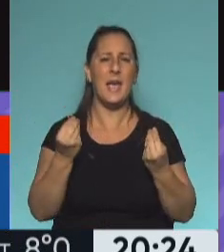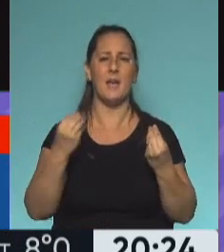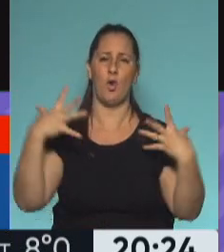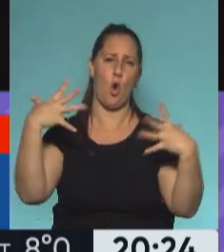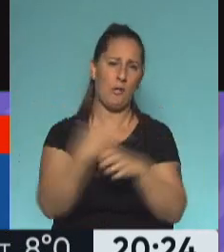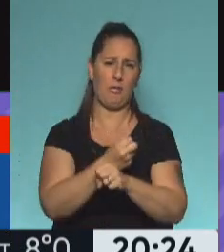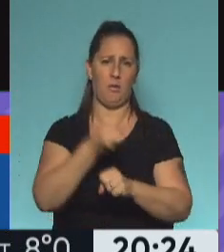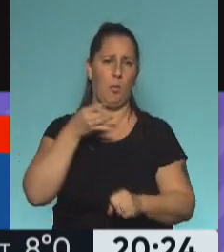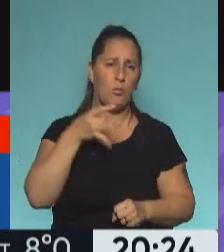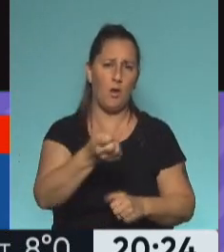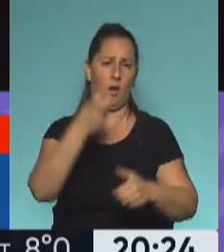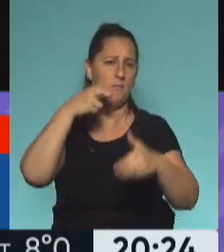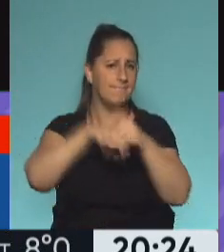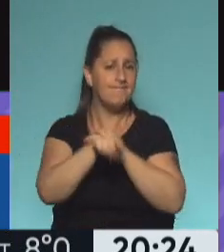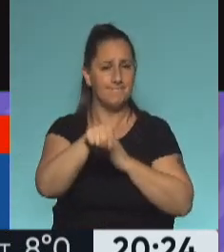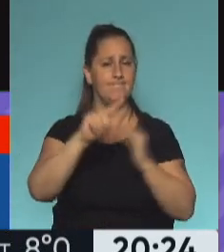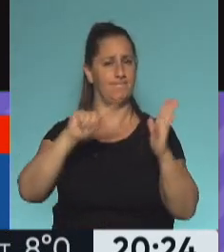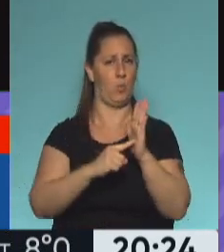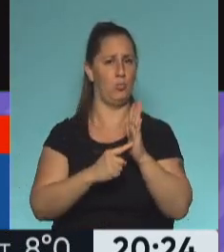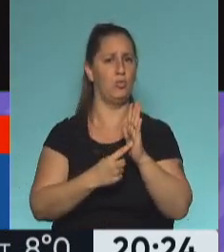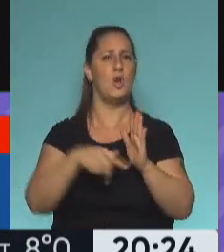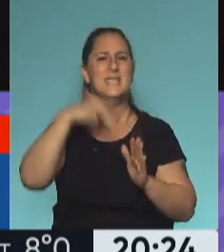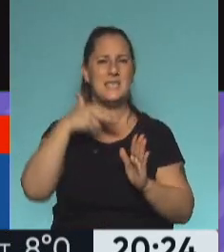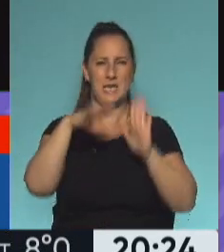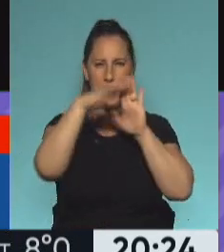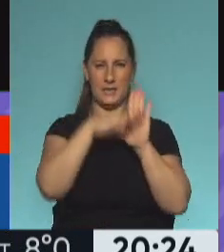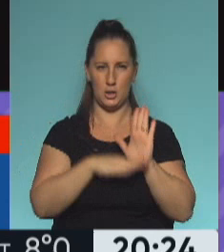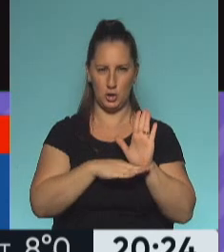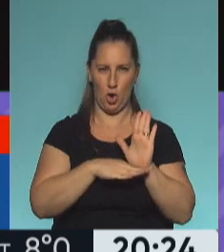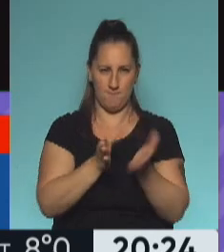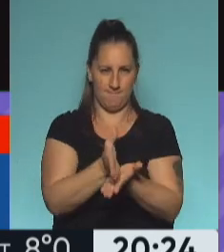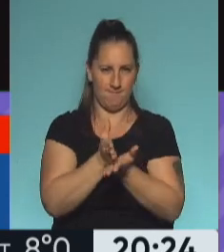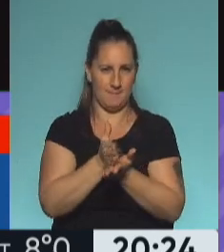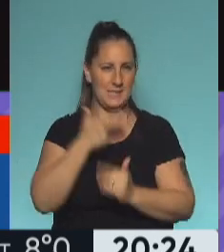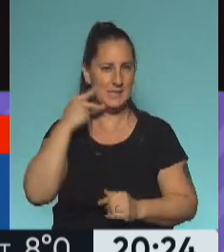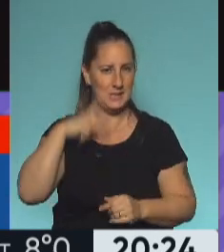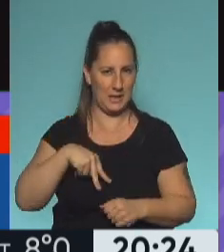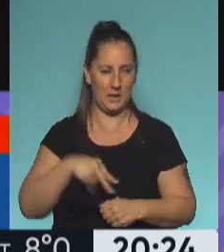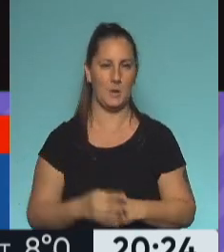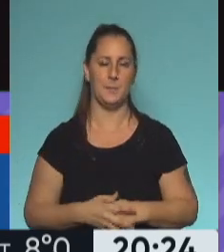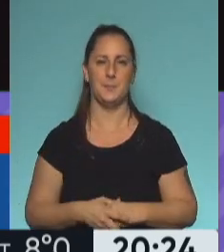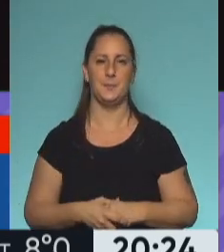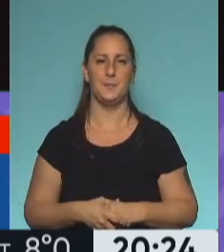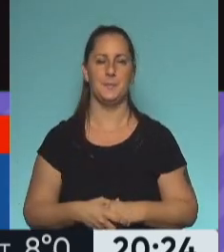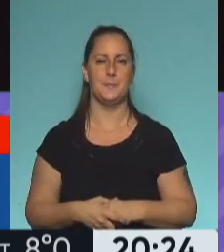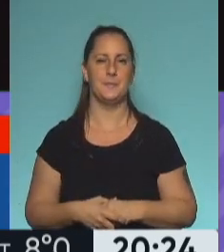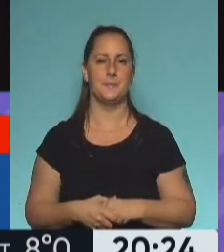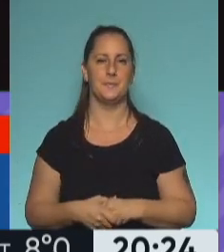transporte público sin restricciones. Es